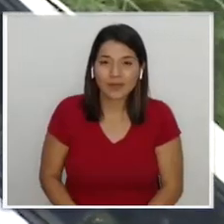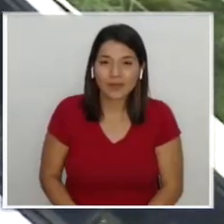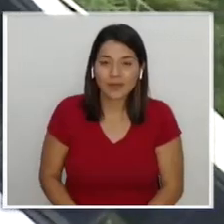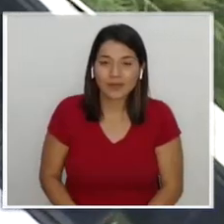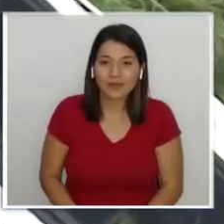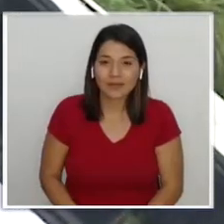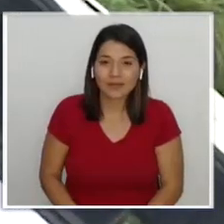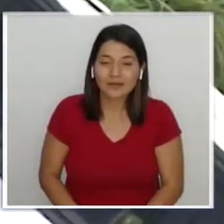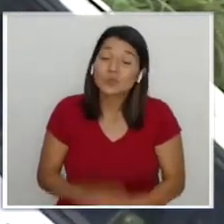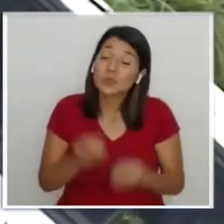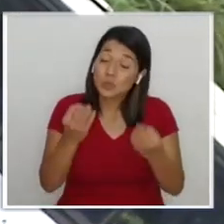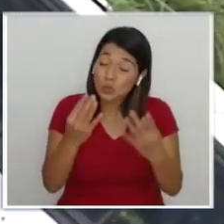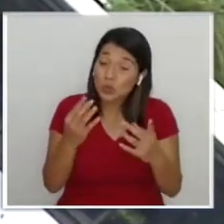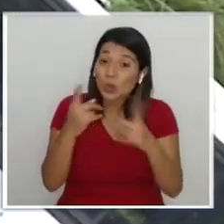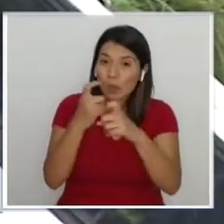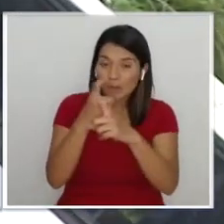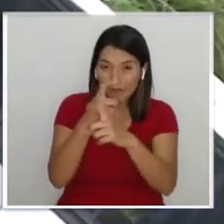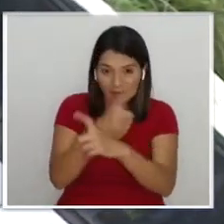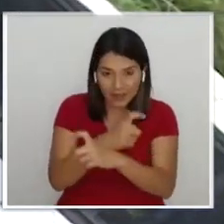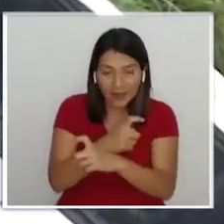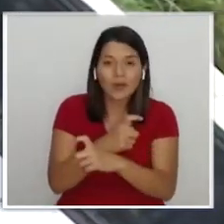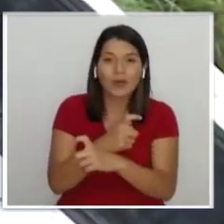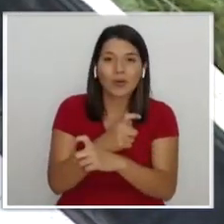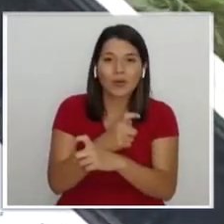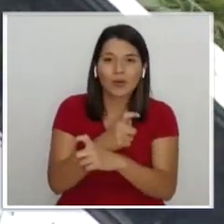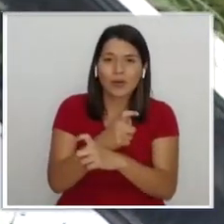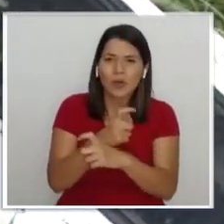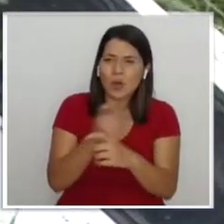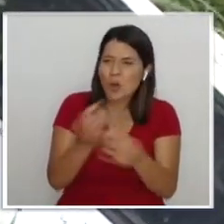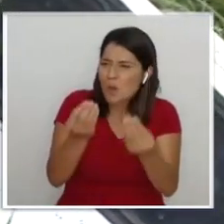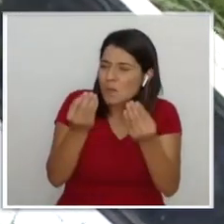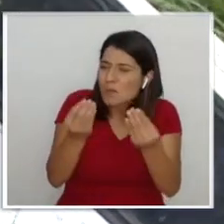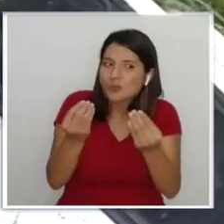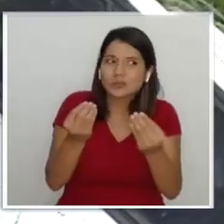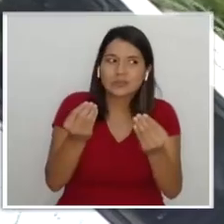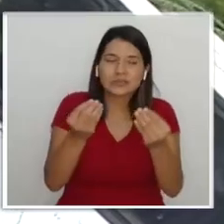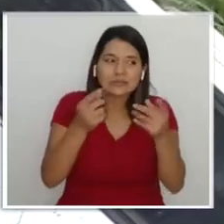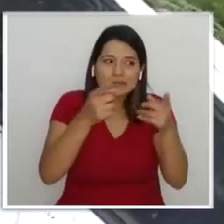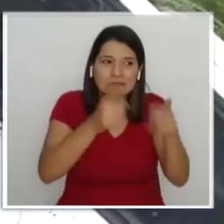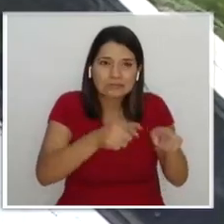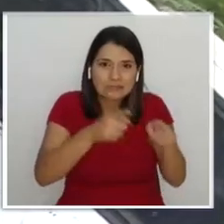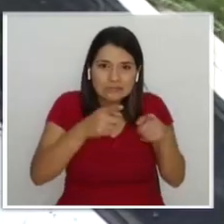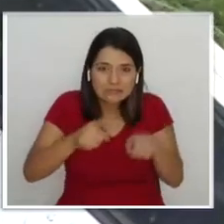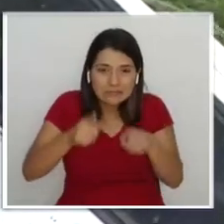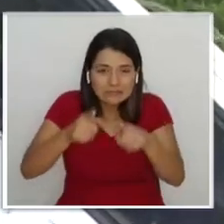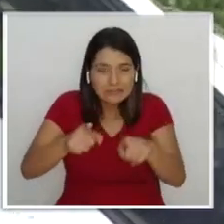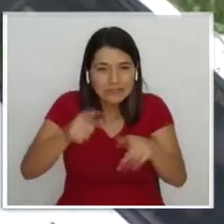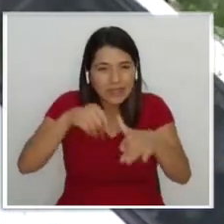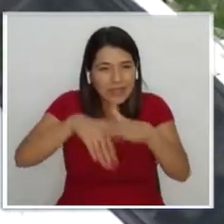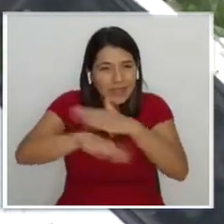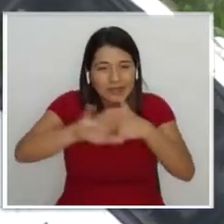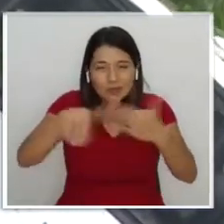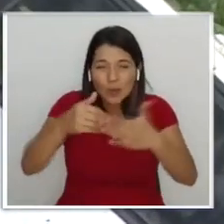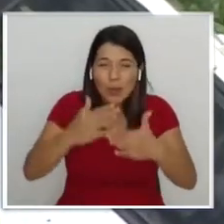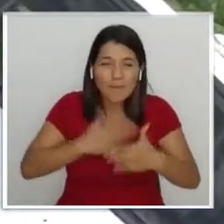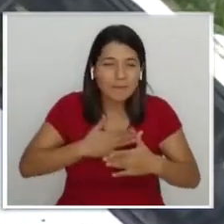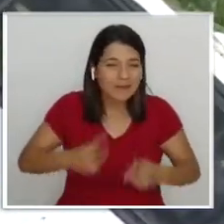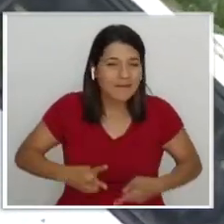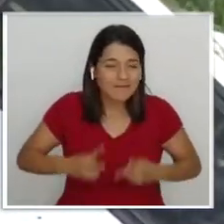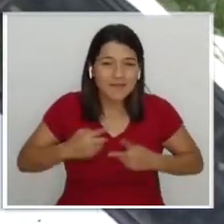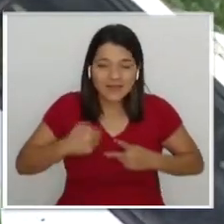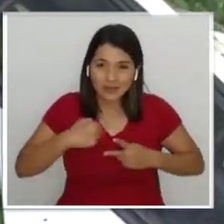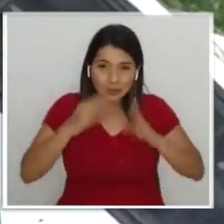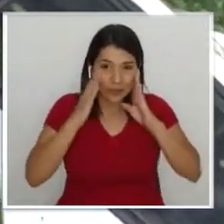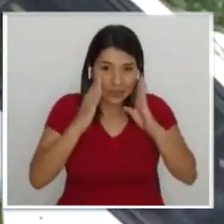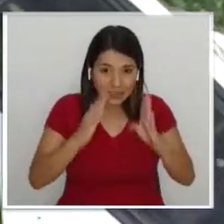complejo. Hay muchos incidentes que a lo largo de mi vida he atendido, y cuando